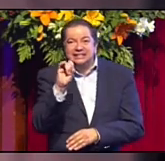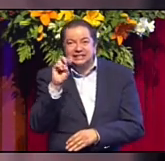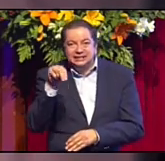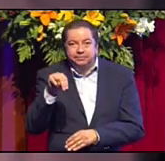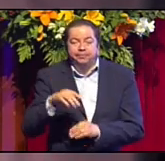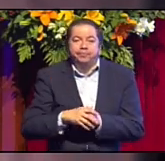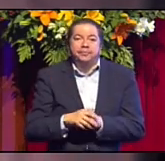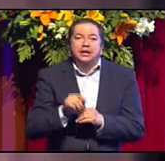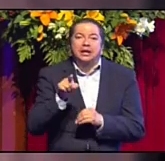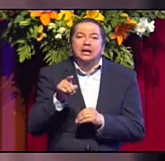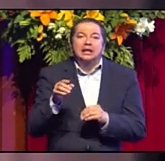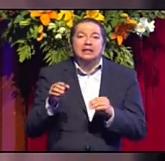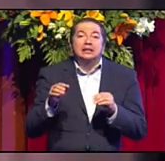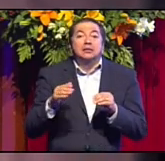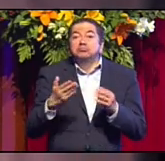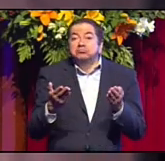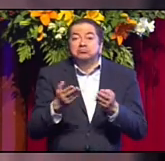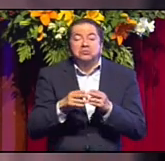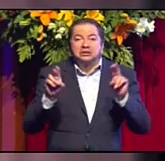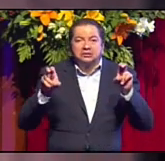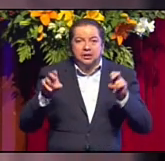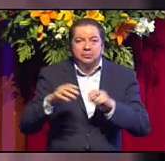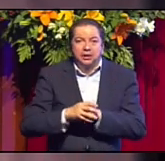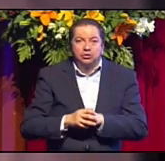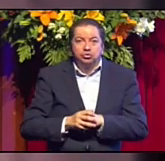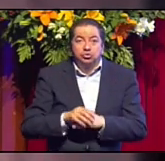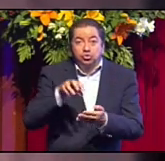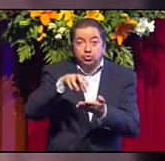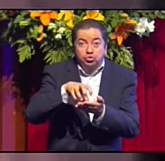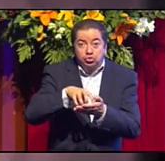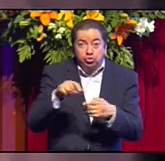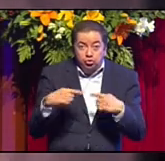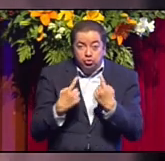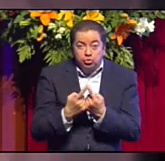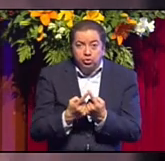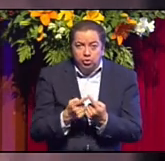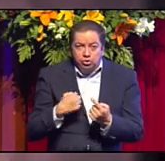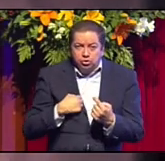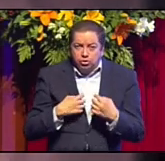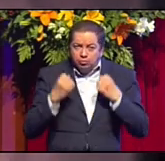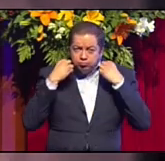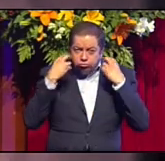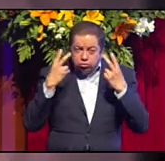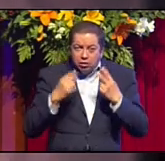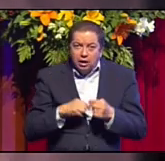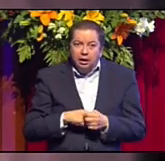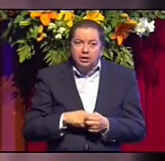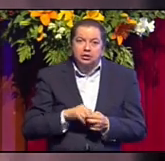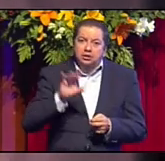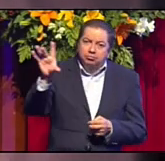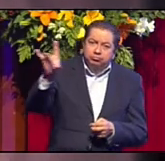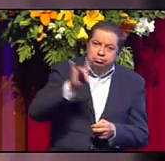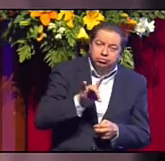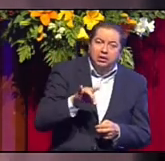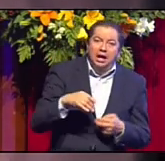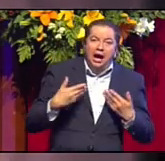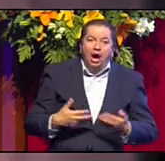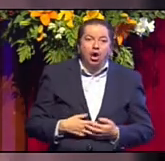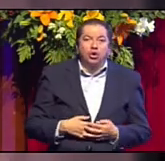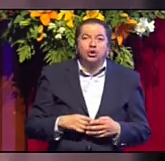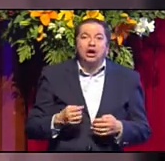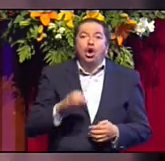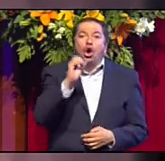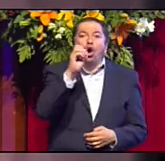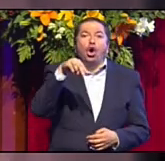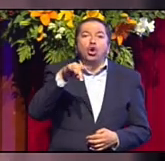cosas en términos urbanísticos que nosotros un día nos atrevimos a traerlo. Hoy día la ONU lo trae, no lo trae el municipio. Lo trae